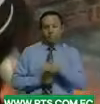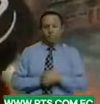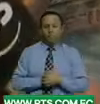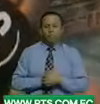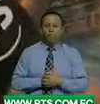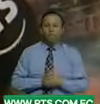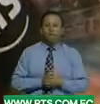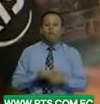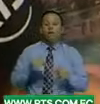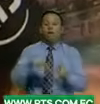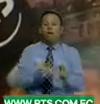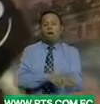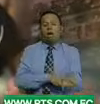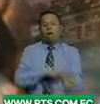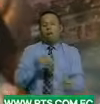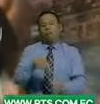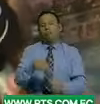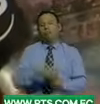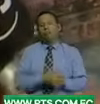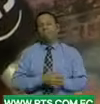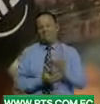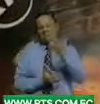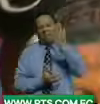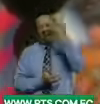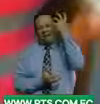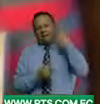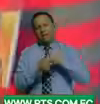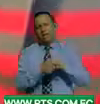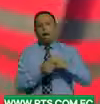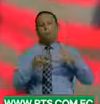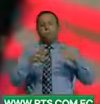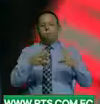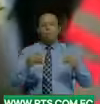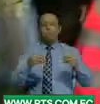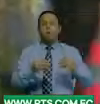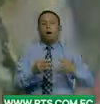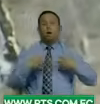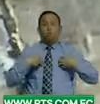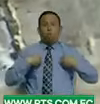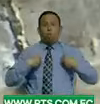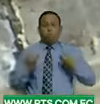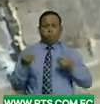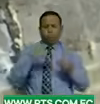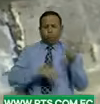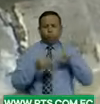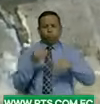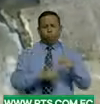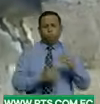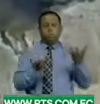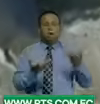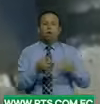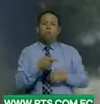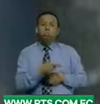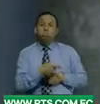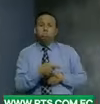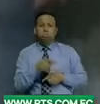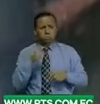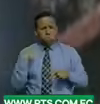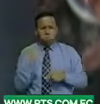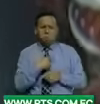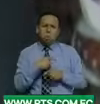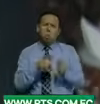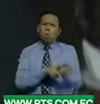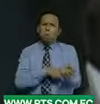Esta era la tradición antes, el monigote no era tampoco de acerrique, era de trapo. Ahora, para no perder la tradición, todavía los hacemos